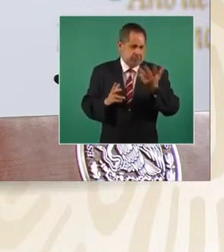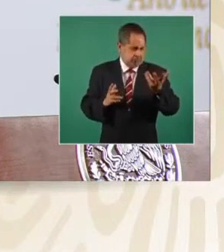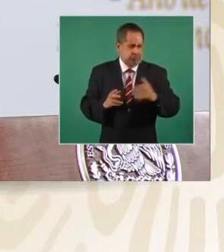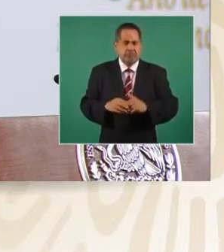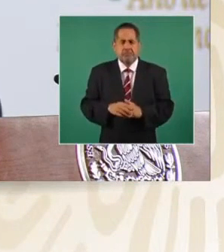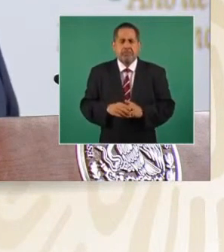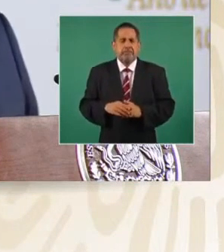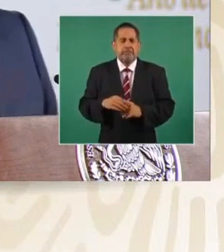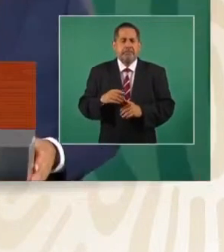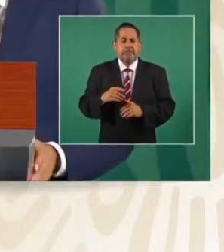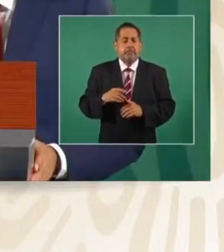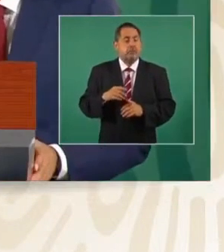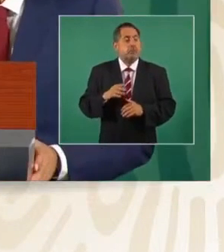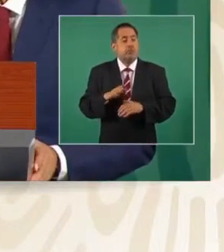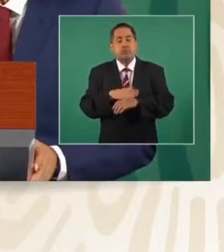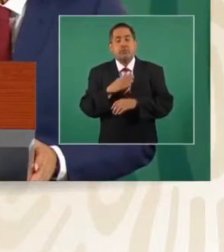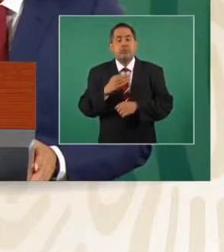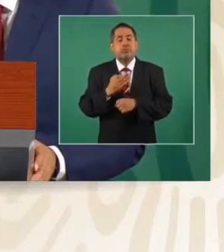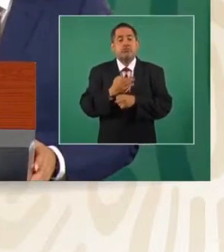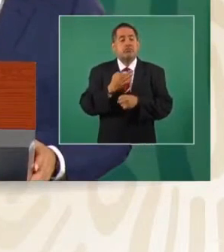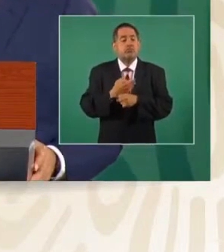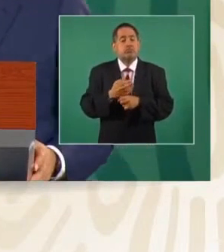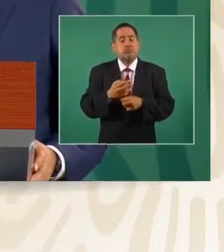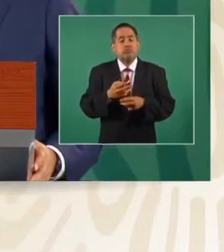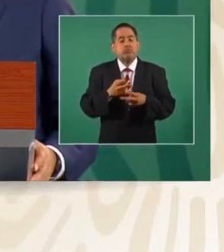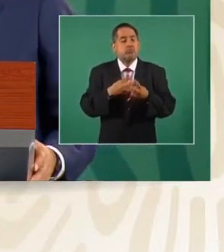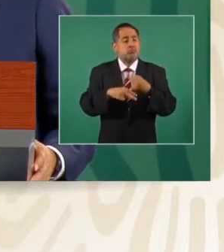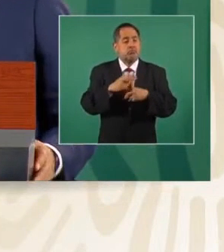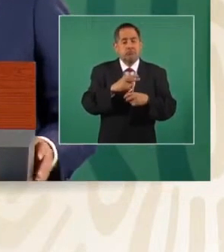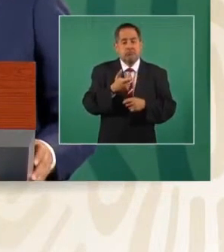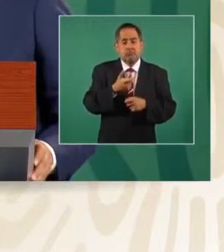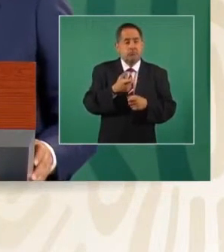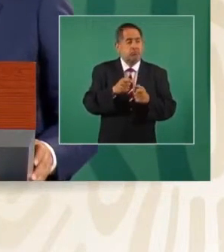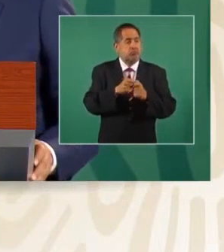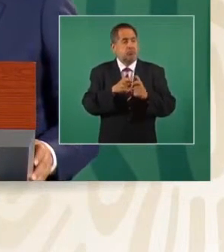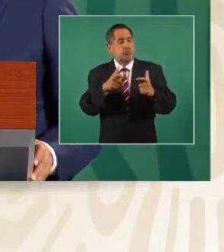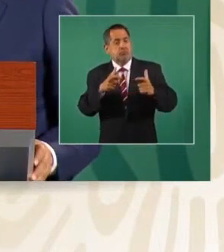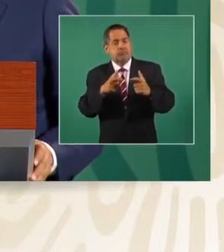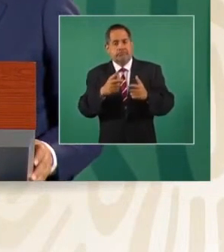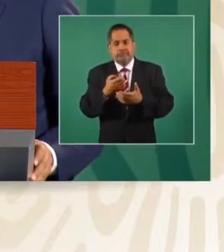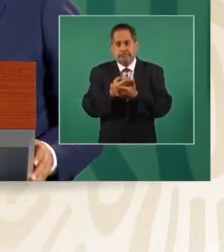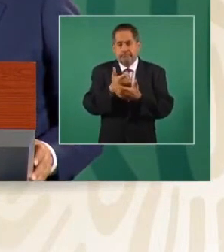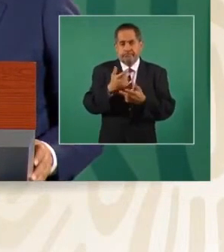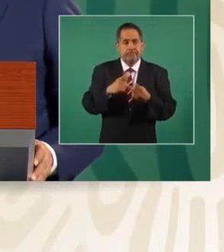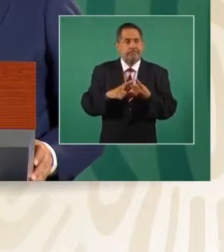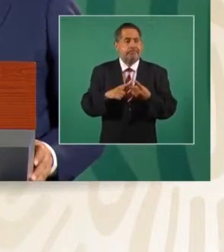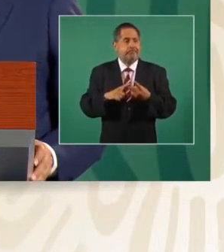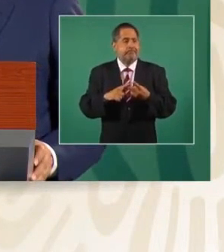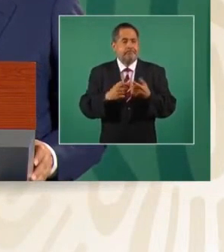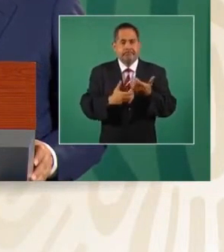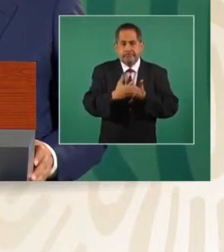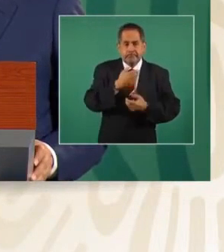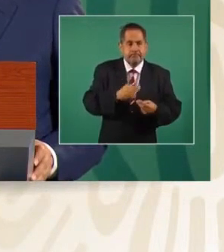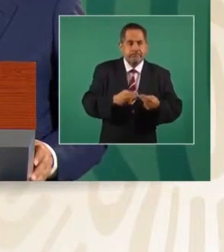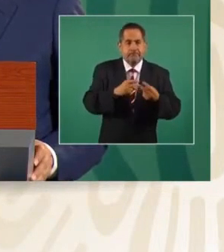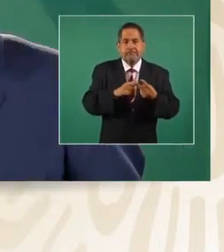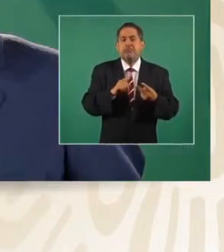ante el crecimiento económico, comercial de Asia,